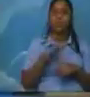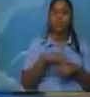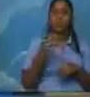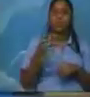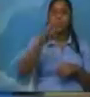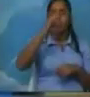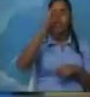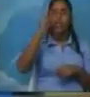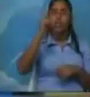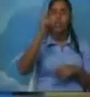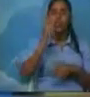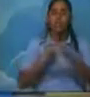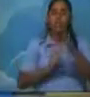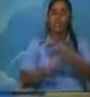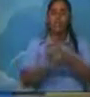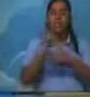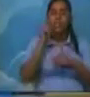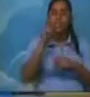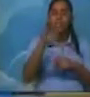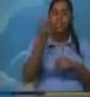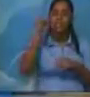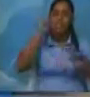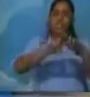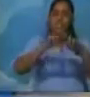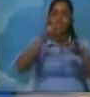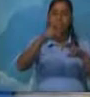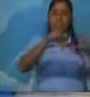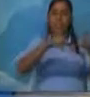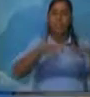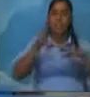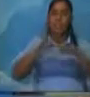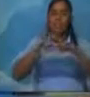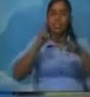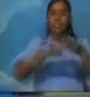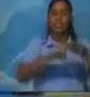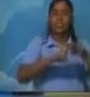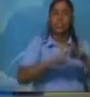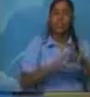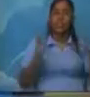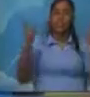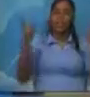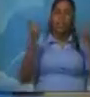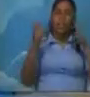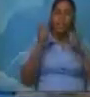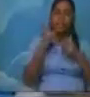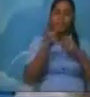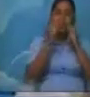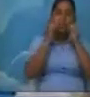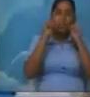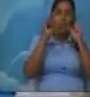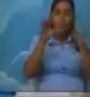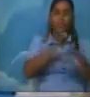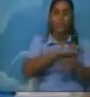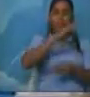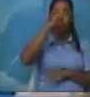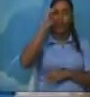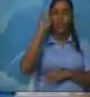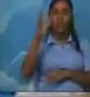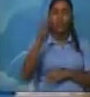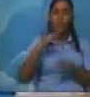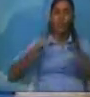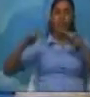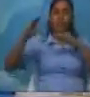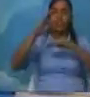Porque Dios profetizó que el que se siente en estas sillas recibe una bendición del Dios